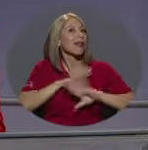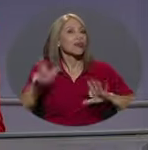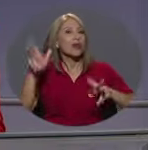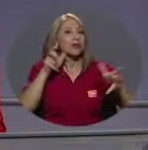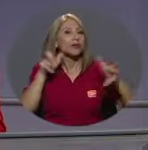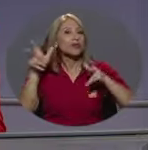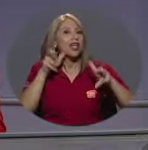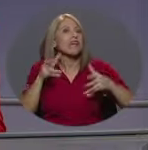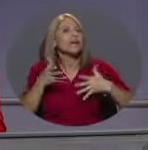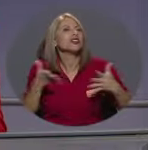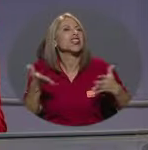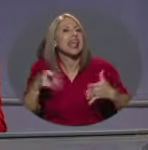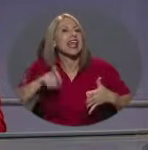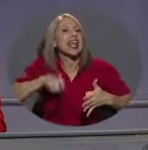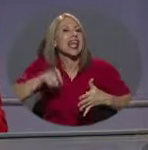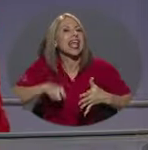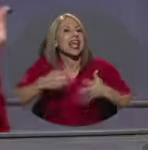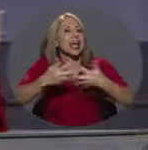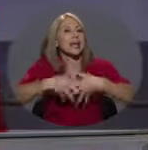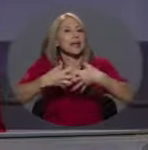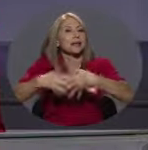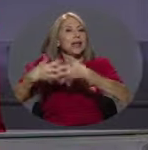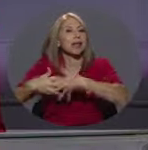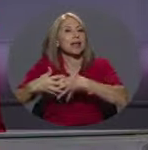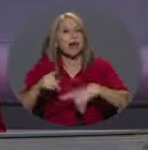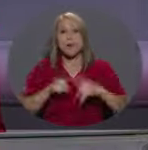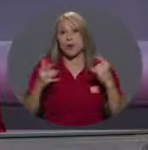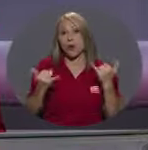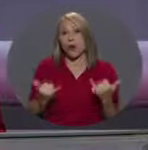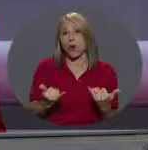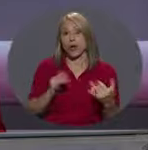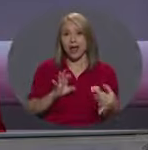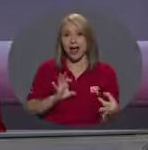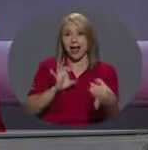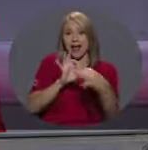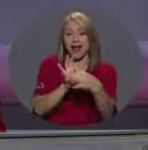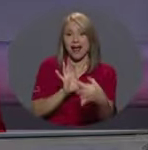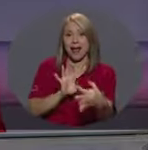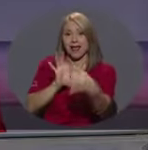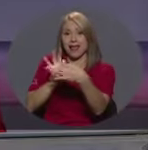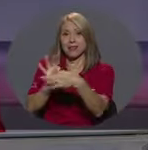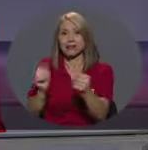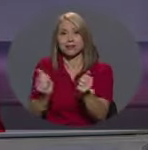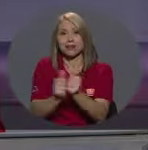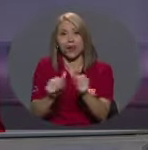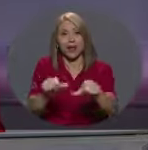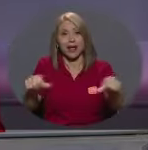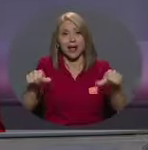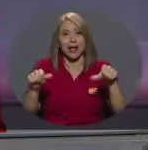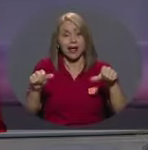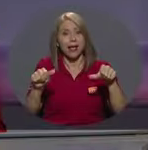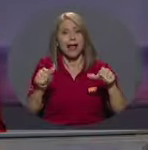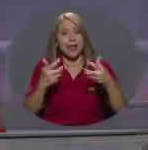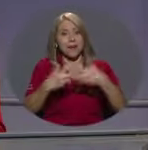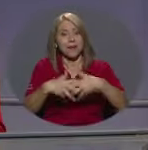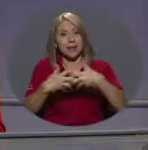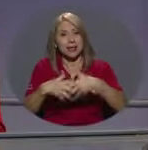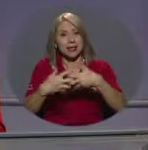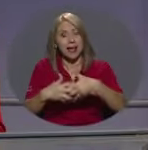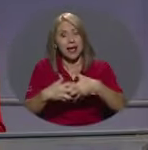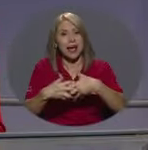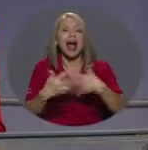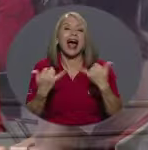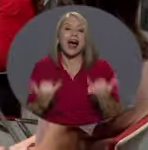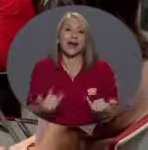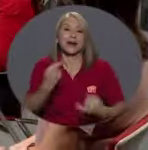de la parte empresarial, ¿verdad? Ahora que tenemos estas alianzas, ¿verdad?, con el sector empresarial, pues entonces nos